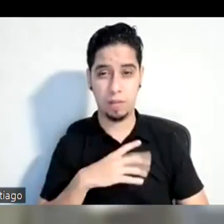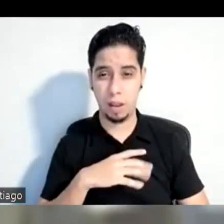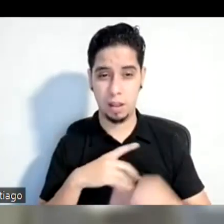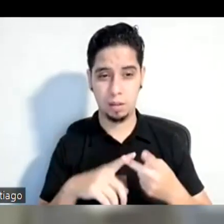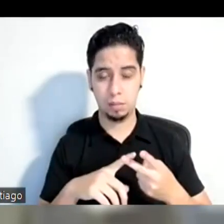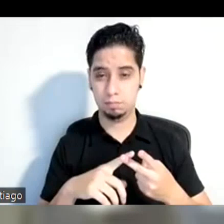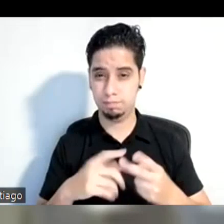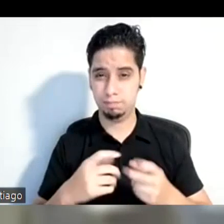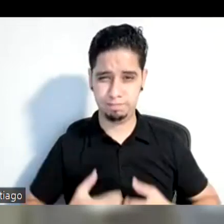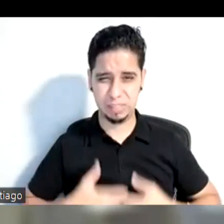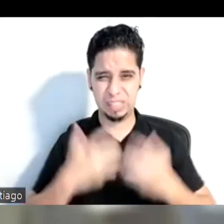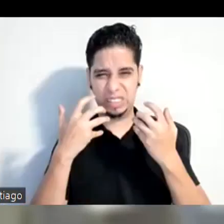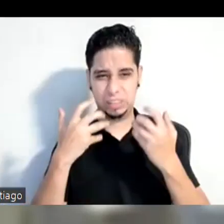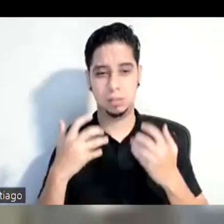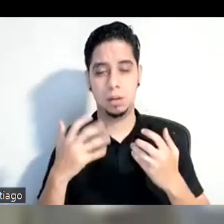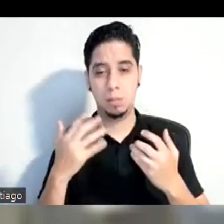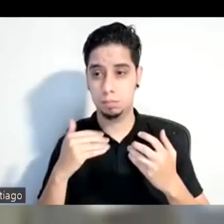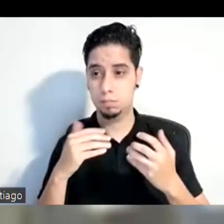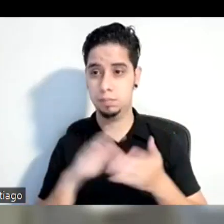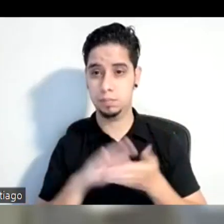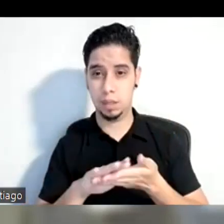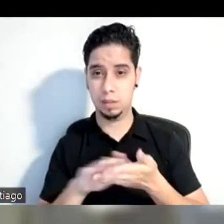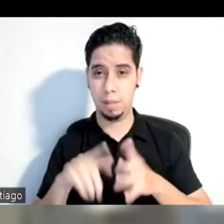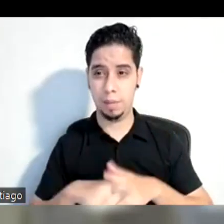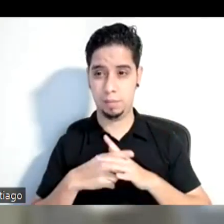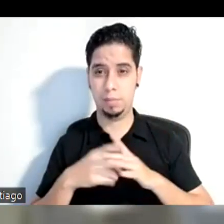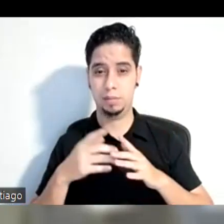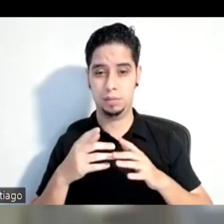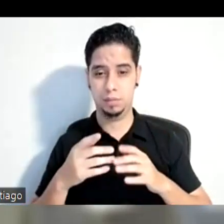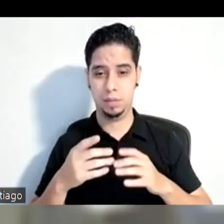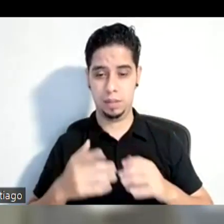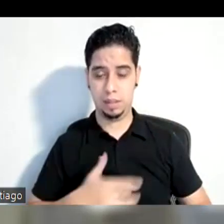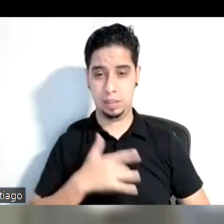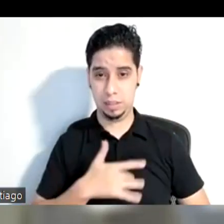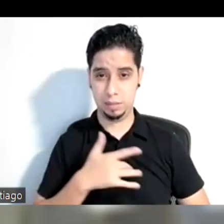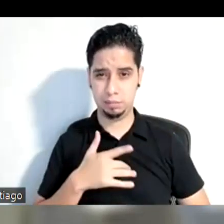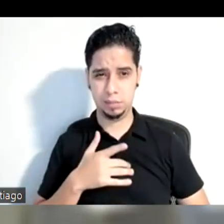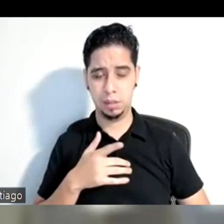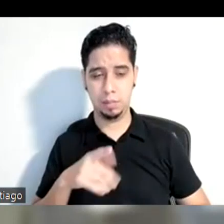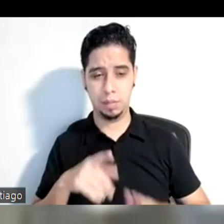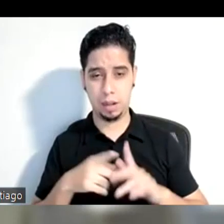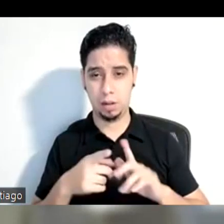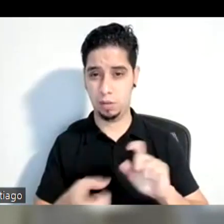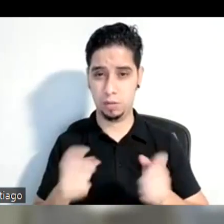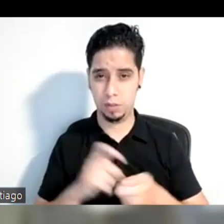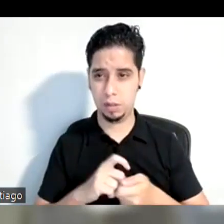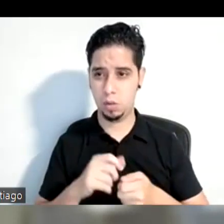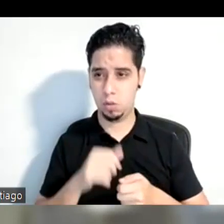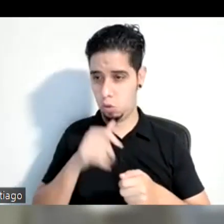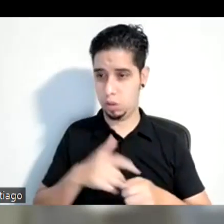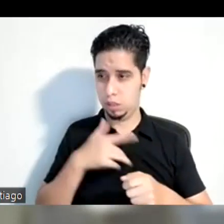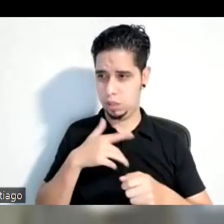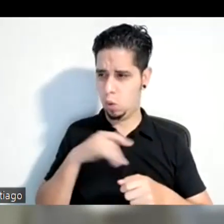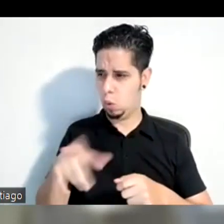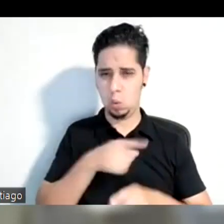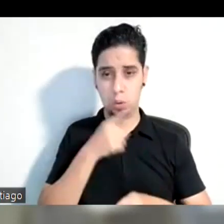enfurece, maravilloso. Porque yo creo que ese es el principio, ese es el inicio de marcar la diferencia. Tenemos que indignarnos porque no es